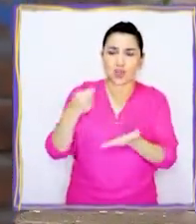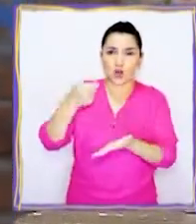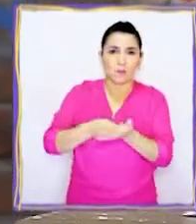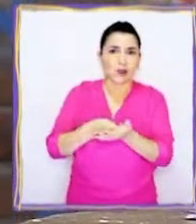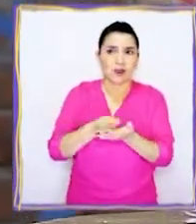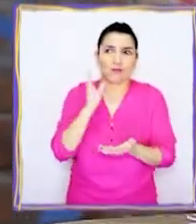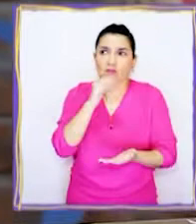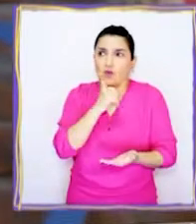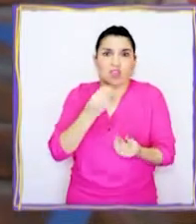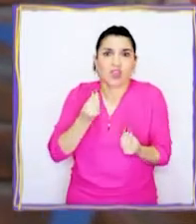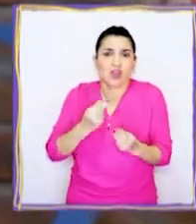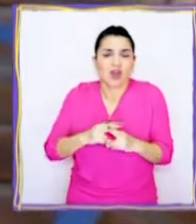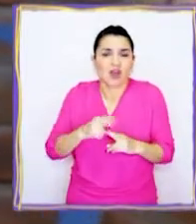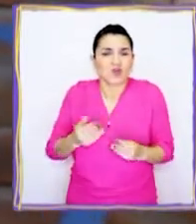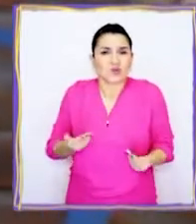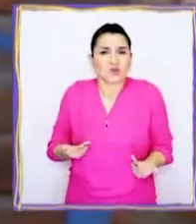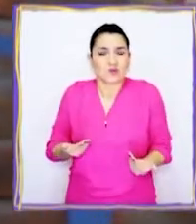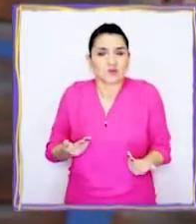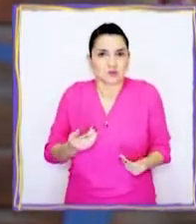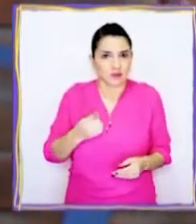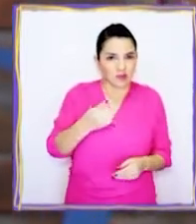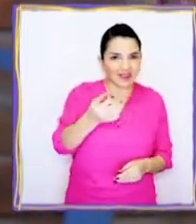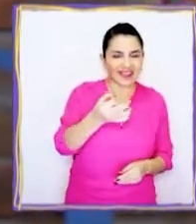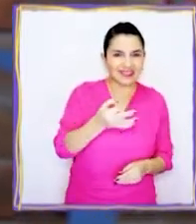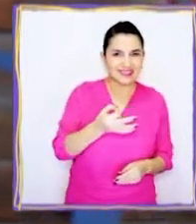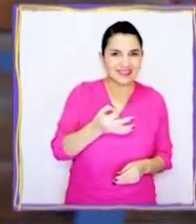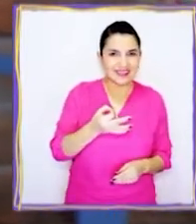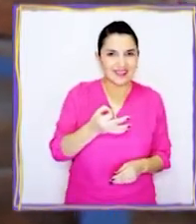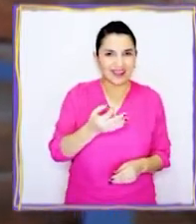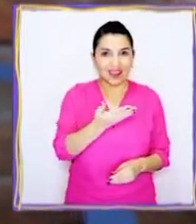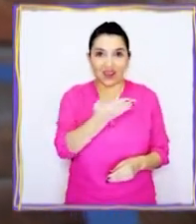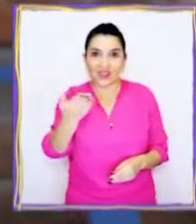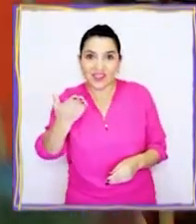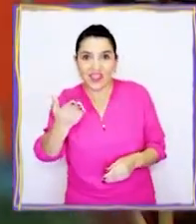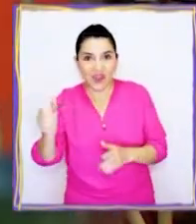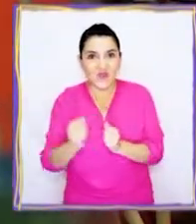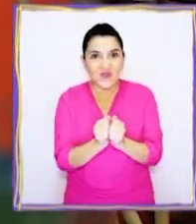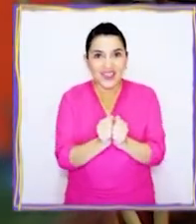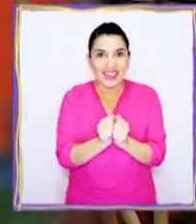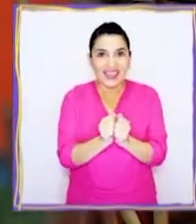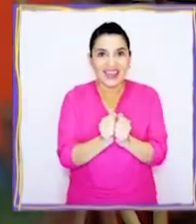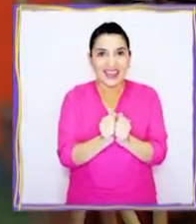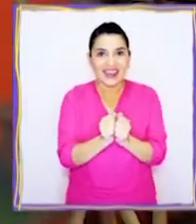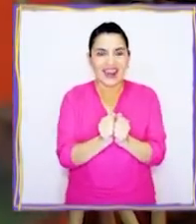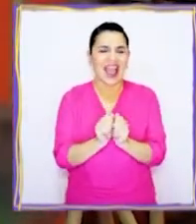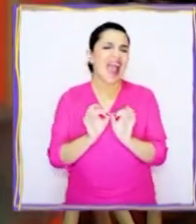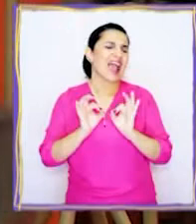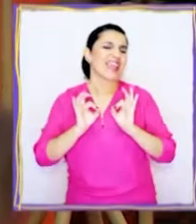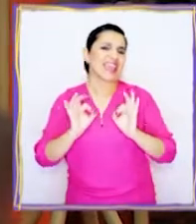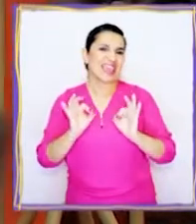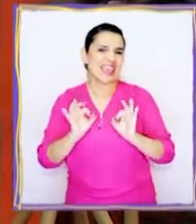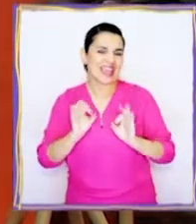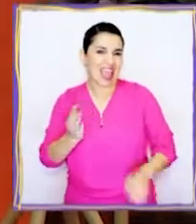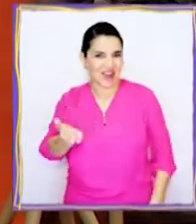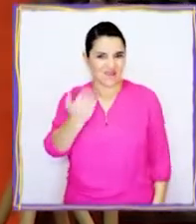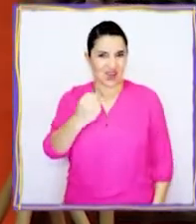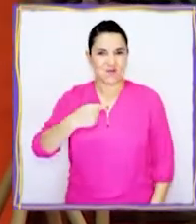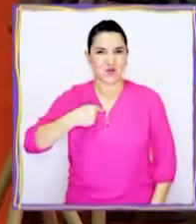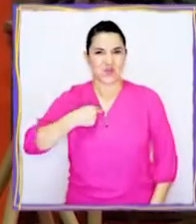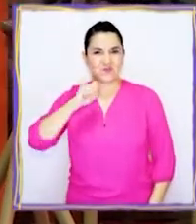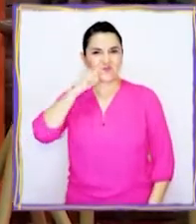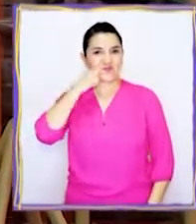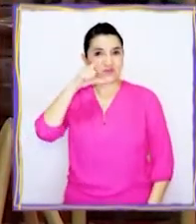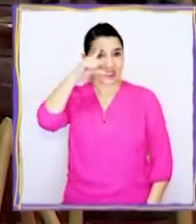que necesito comprar no están? ¿Qué dicen? ¿Que ustedes me pueden acompañar? Genial,